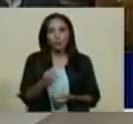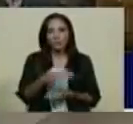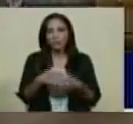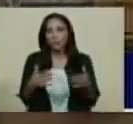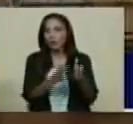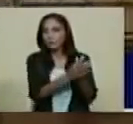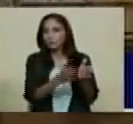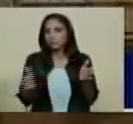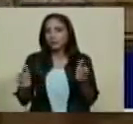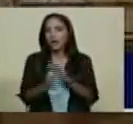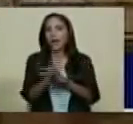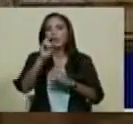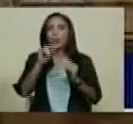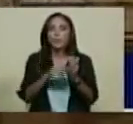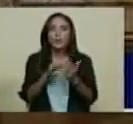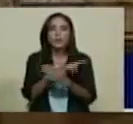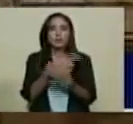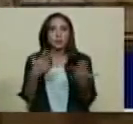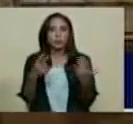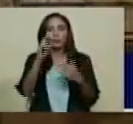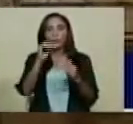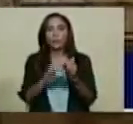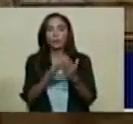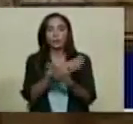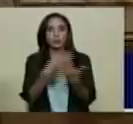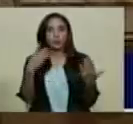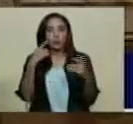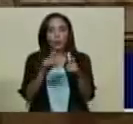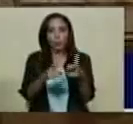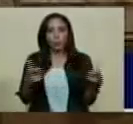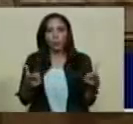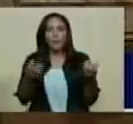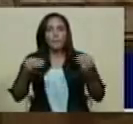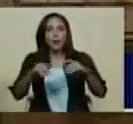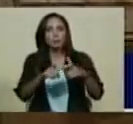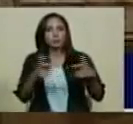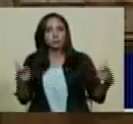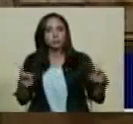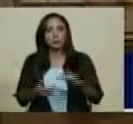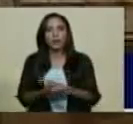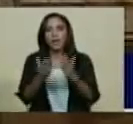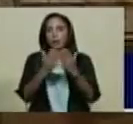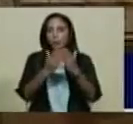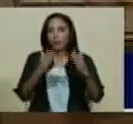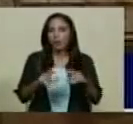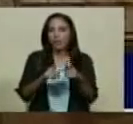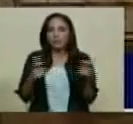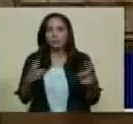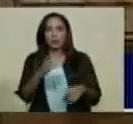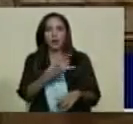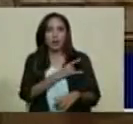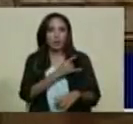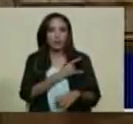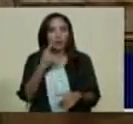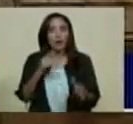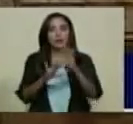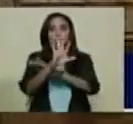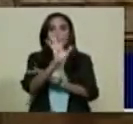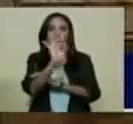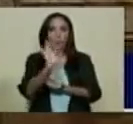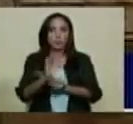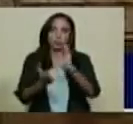escolar 2018-2019 estamos incrementando la matrícula escolar universitaria en un